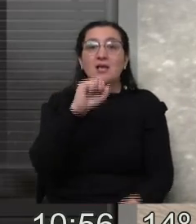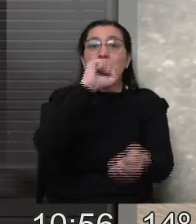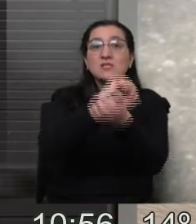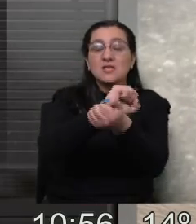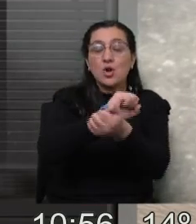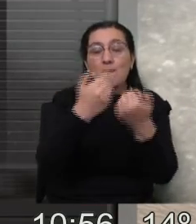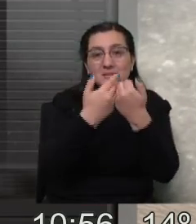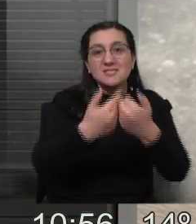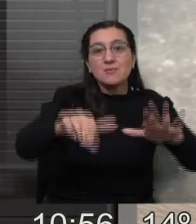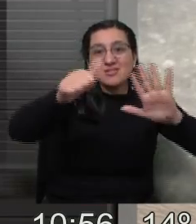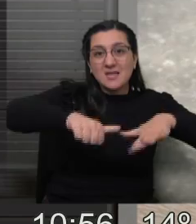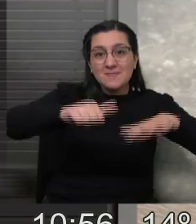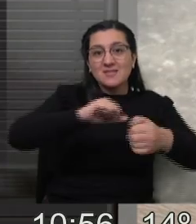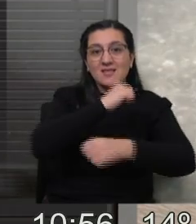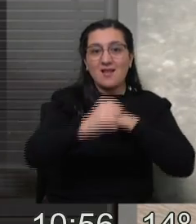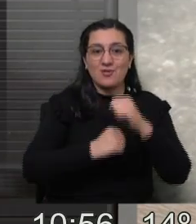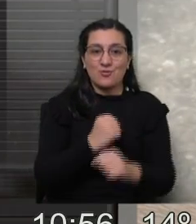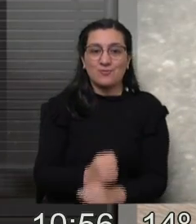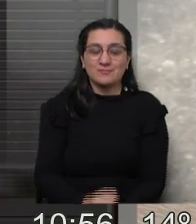meses del año.